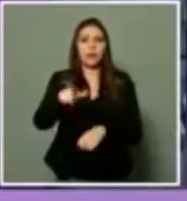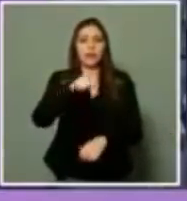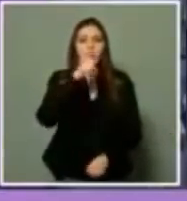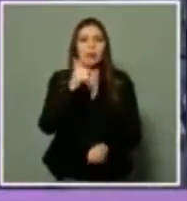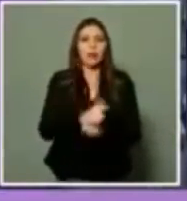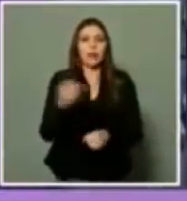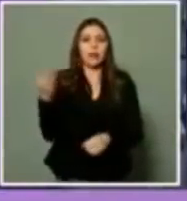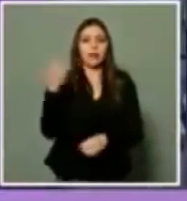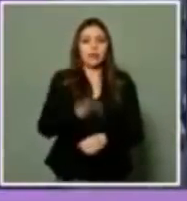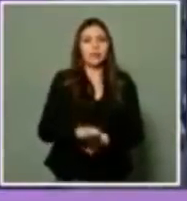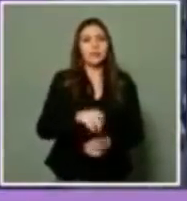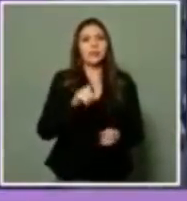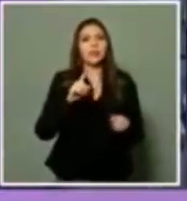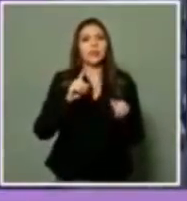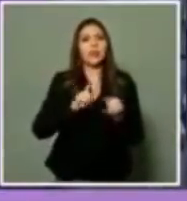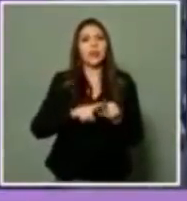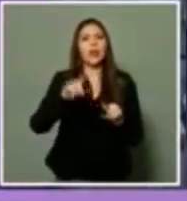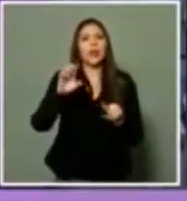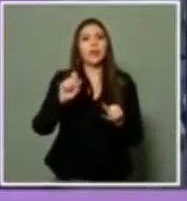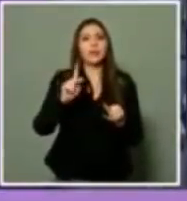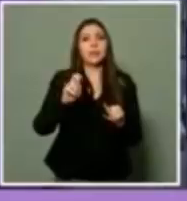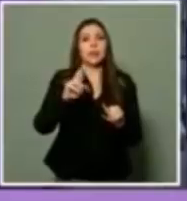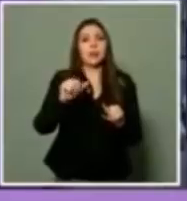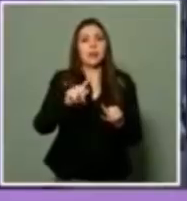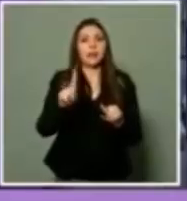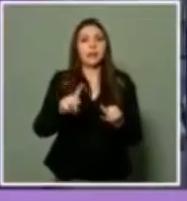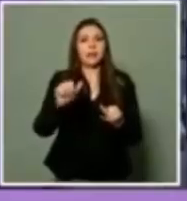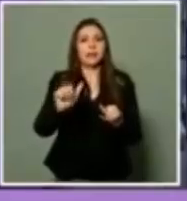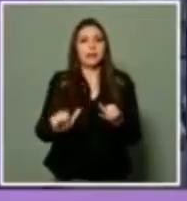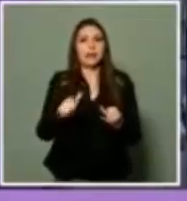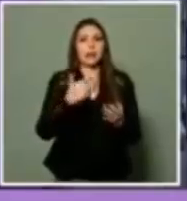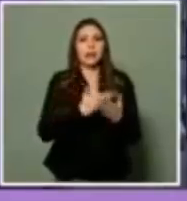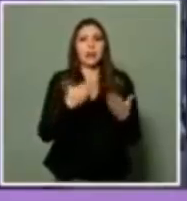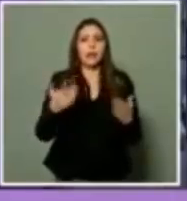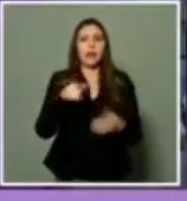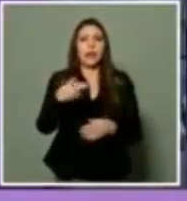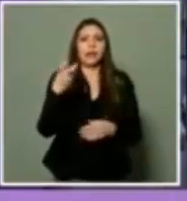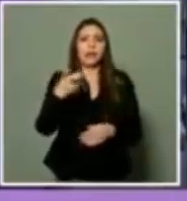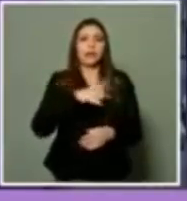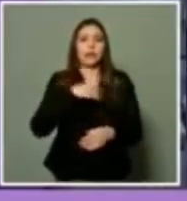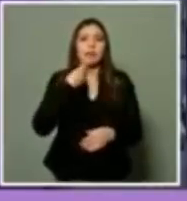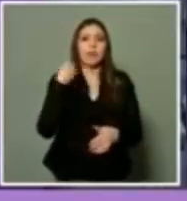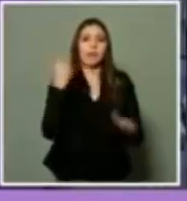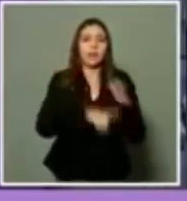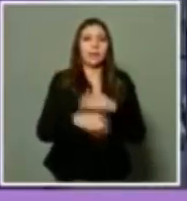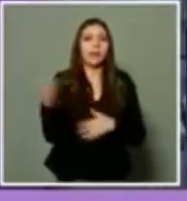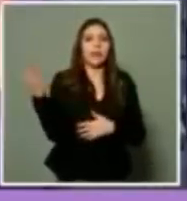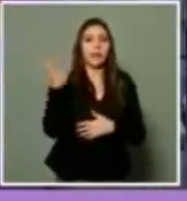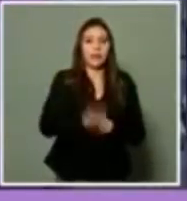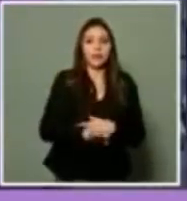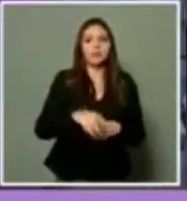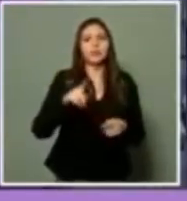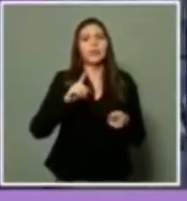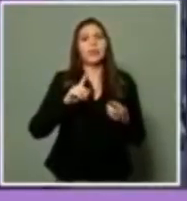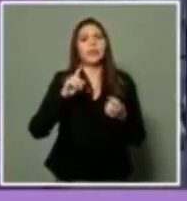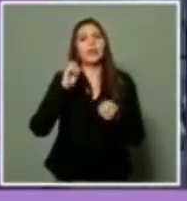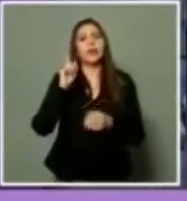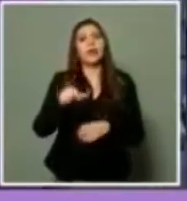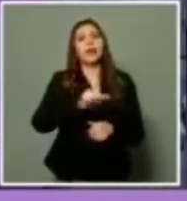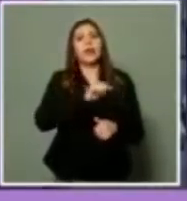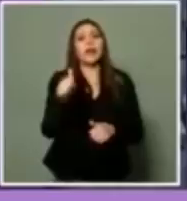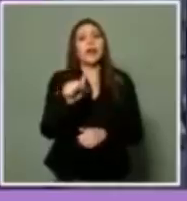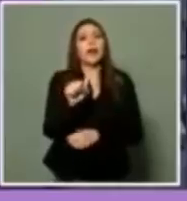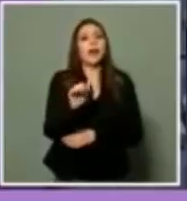fraudes. Esperanza Villalobos, hoy con un proceso por un fraude. Alfredo Carrasco, tu diputado,